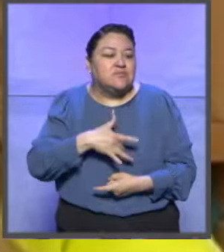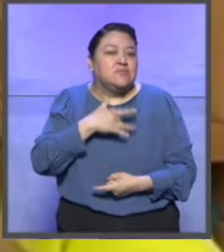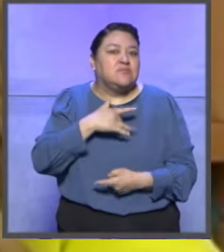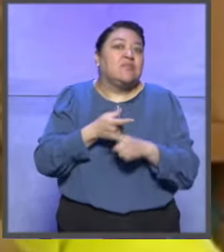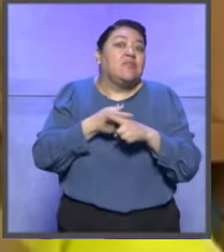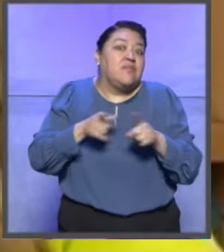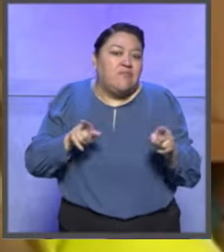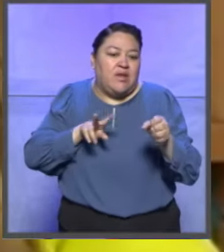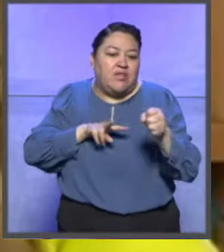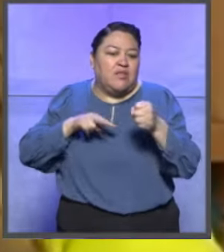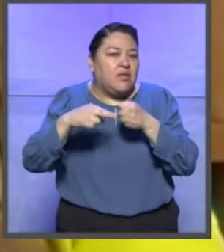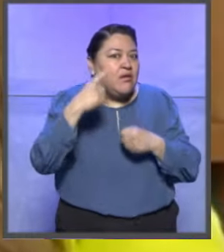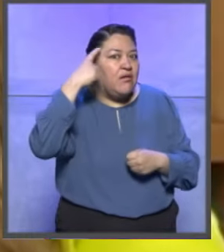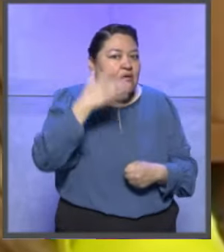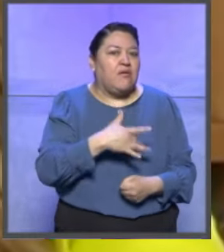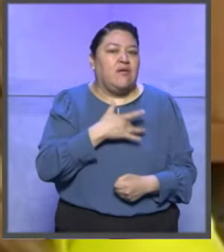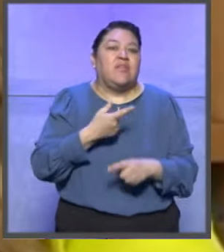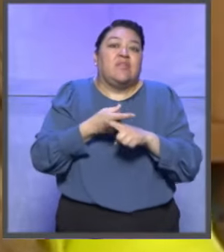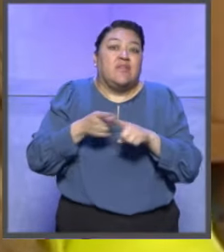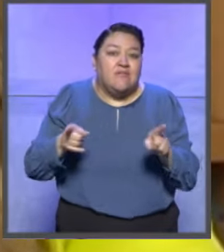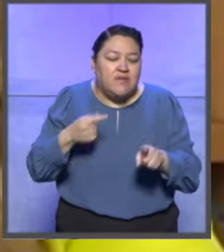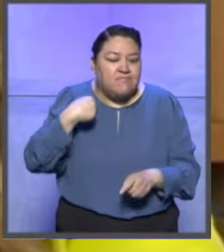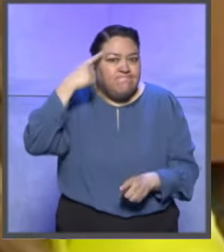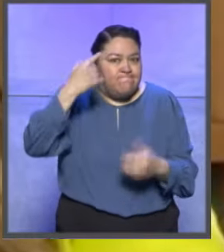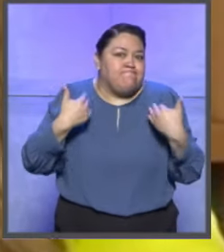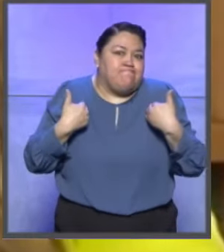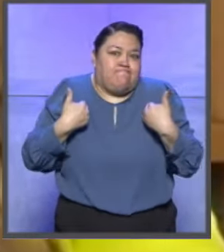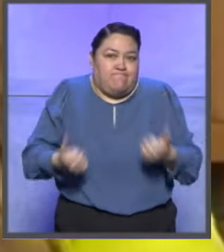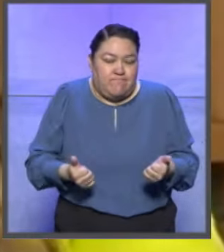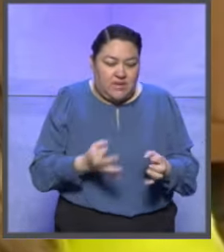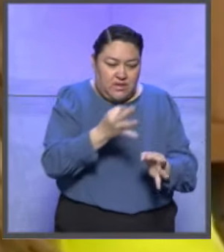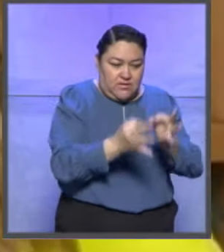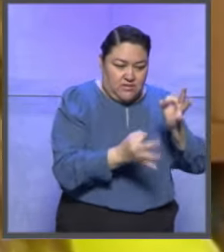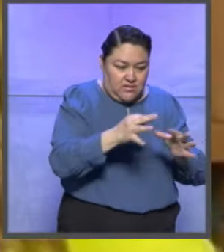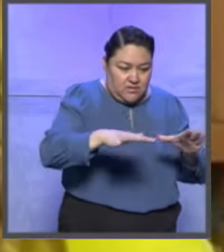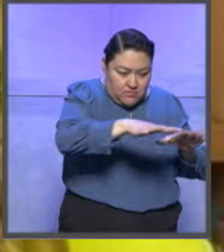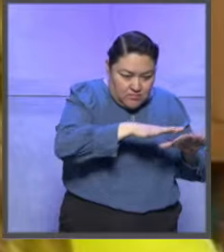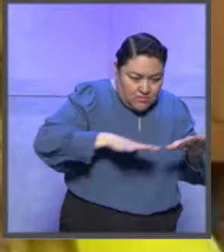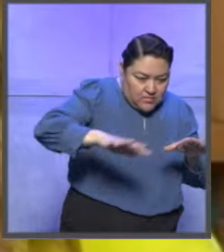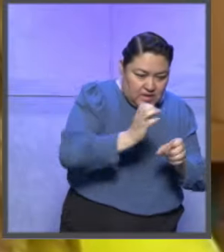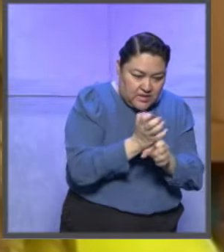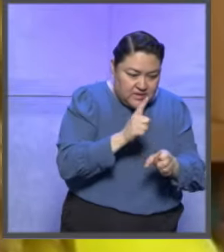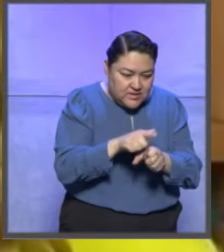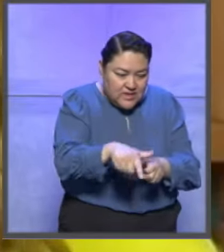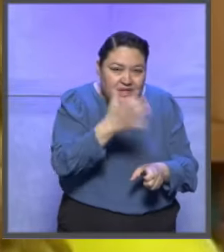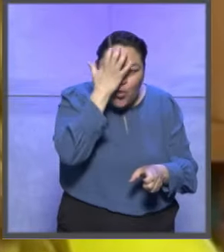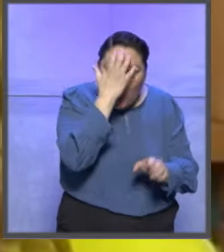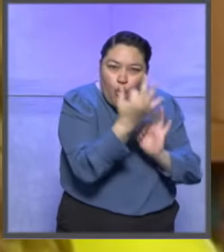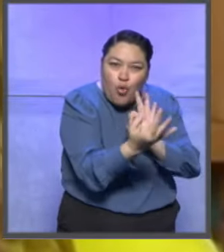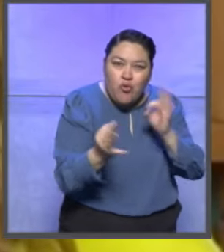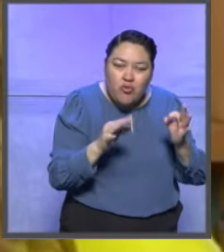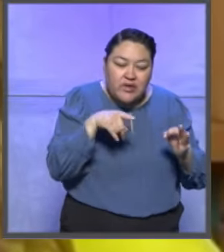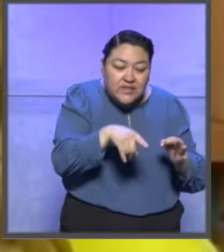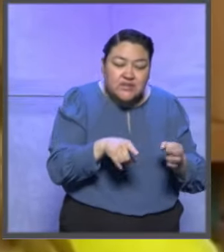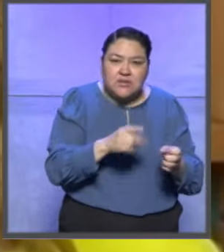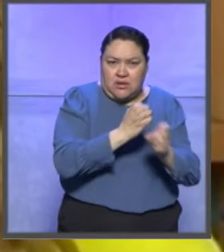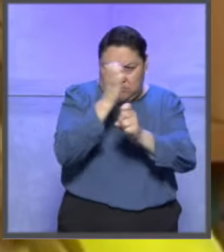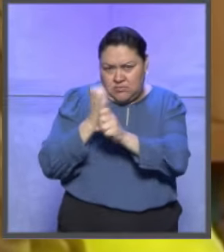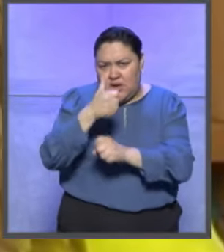sensibilidad especial y particular para poder reconocer este principio de proximidad. Este tema es la autonomía de